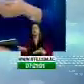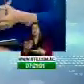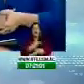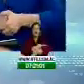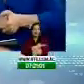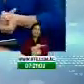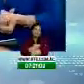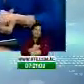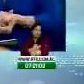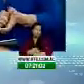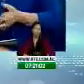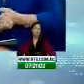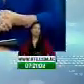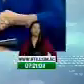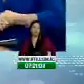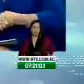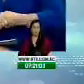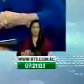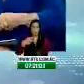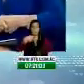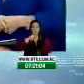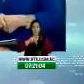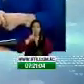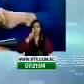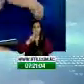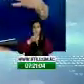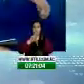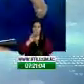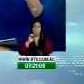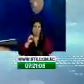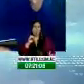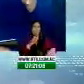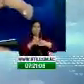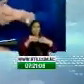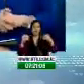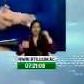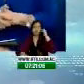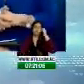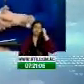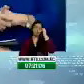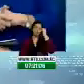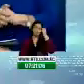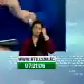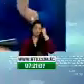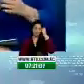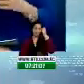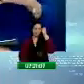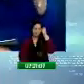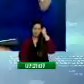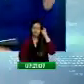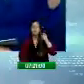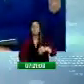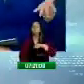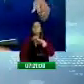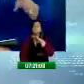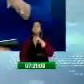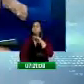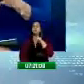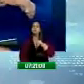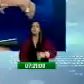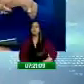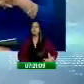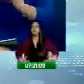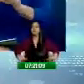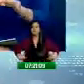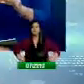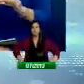usted, siendo nuestra primera autoridad de salud en el país, tal vez tiene seguramente conocimiento de aquello o ha podido investigar,